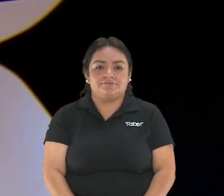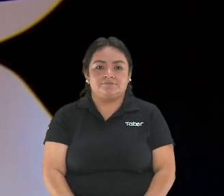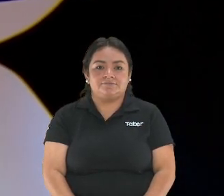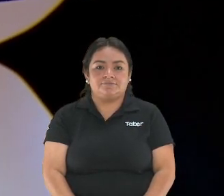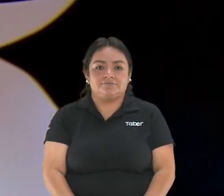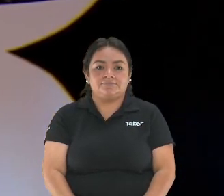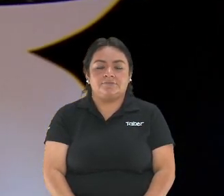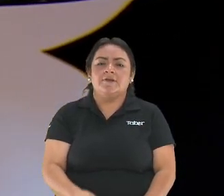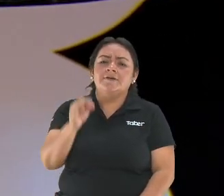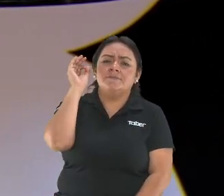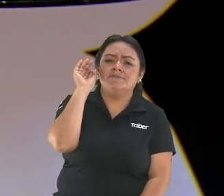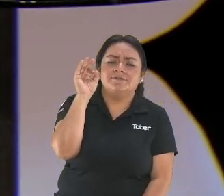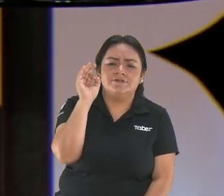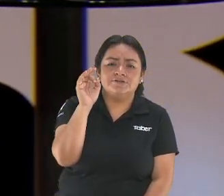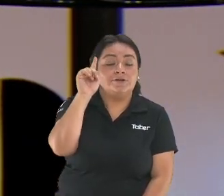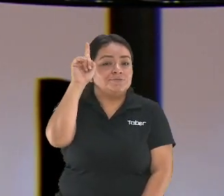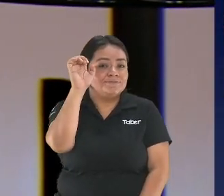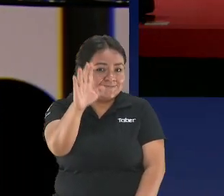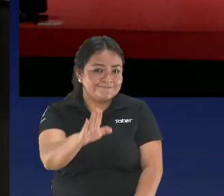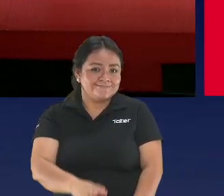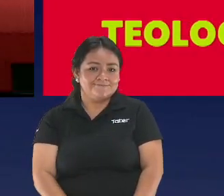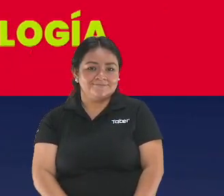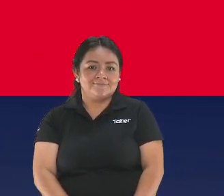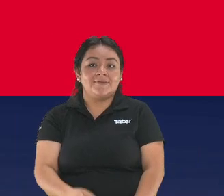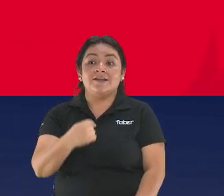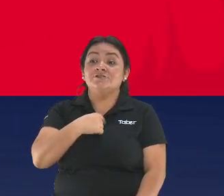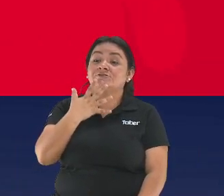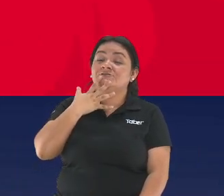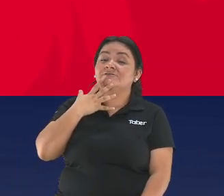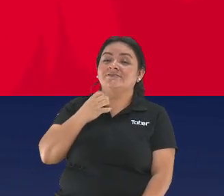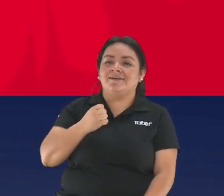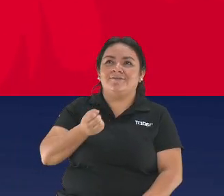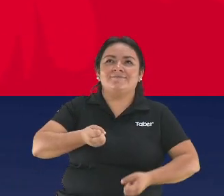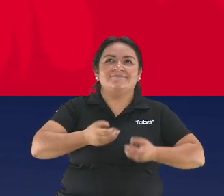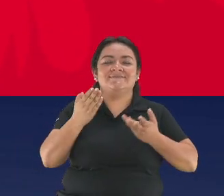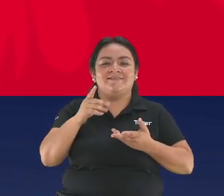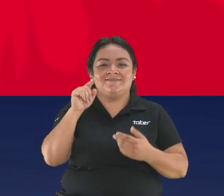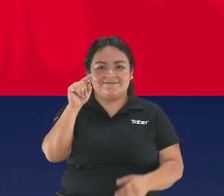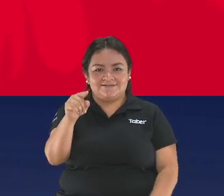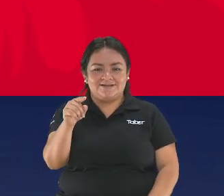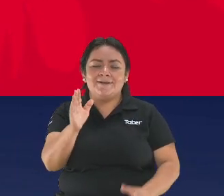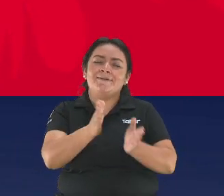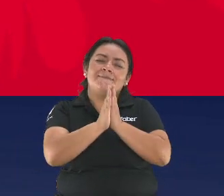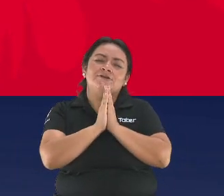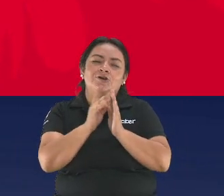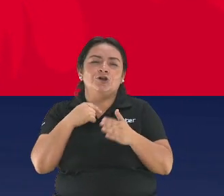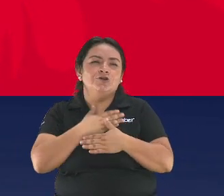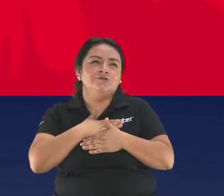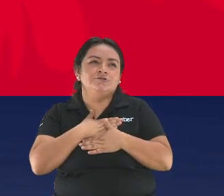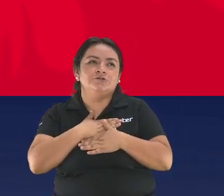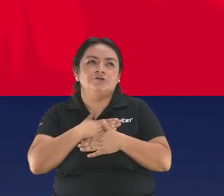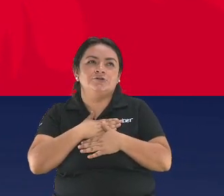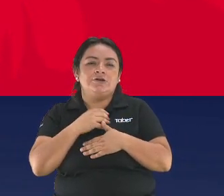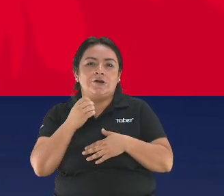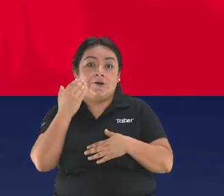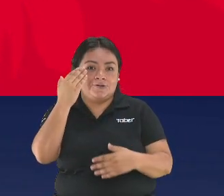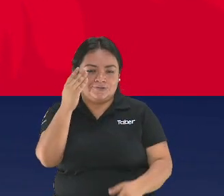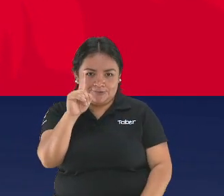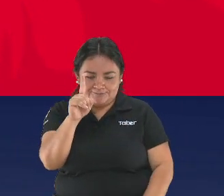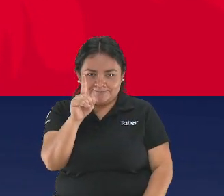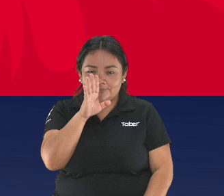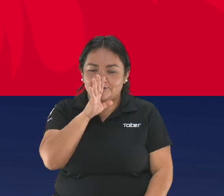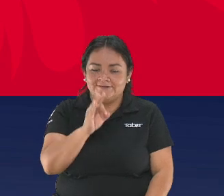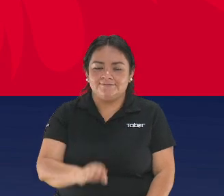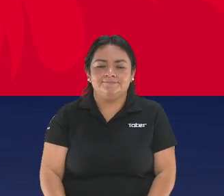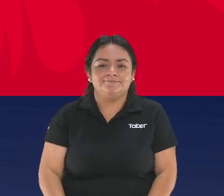pastor me permite es que yo quisiera hablar con usted y perdón no lo digo con ánimo de ofender no